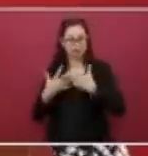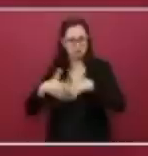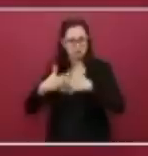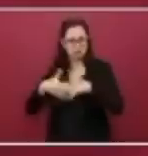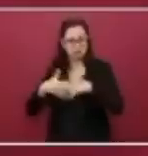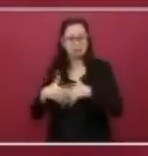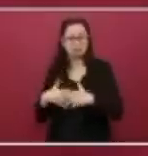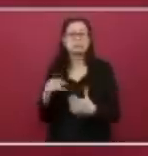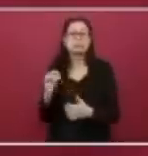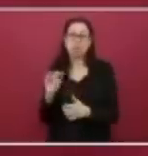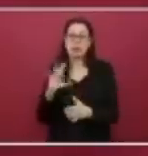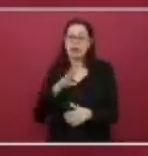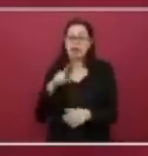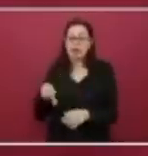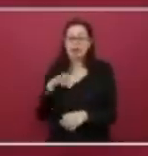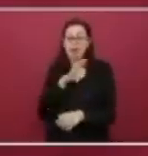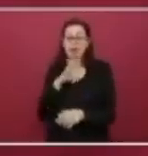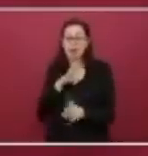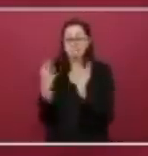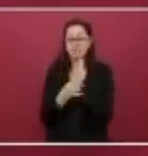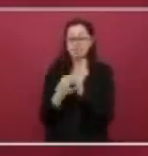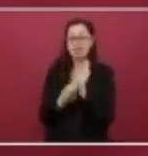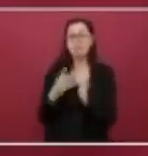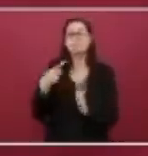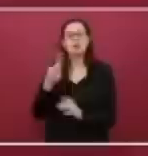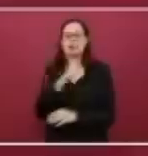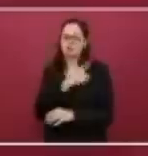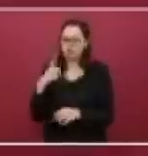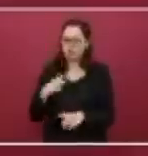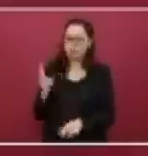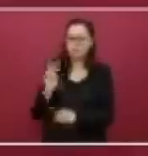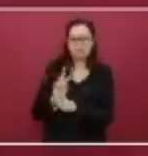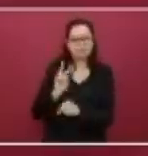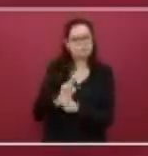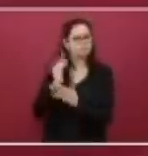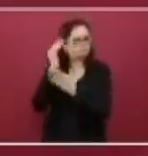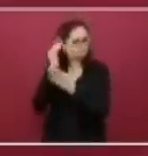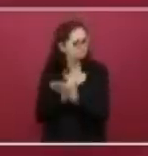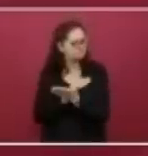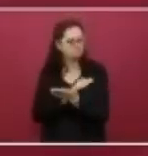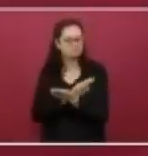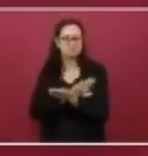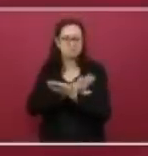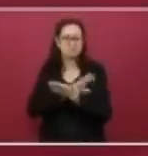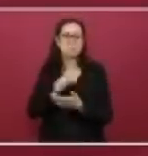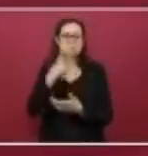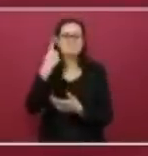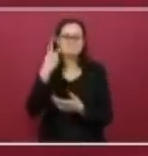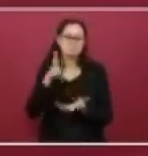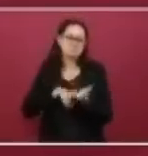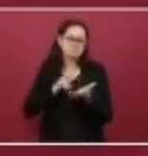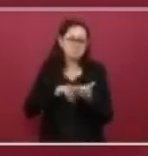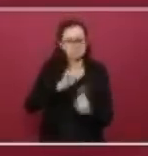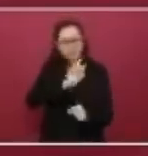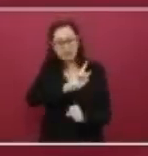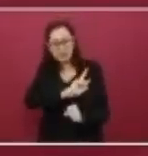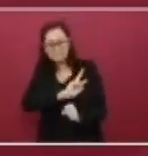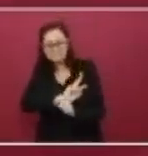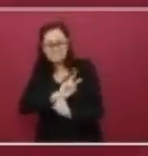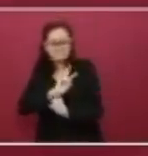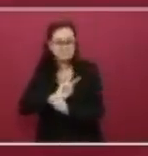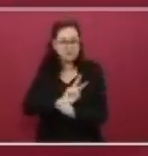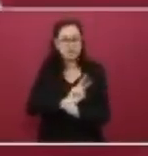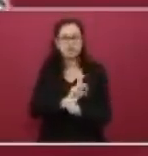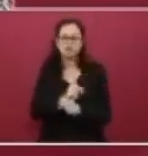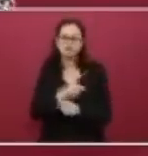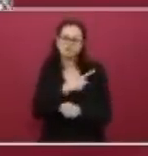que estén por debajo generalmente no son muy altos pero se tienen que verificar con los valores que es lo que vamos a hacer tanto con agua como